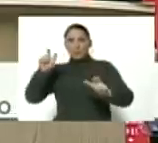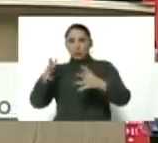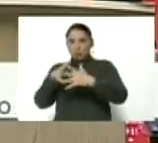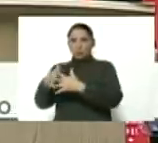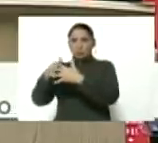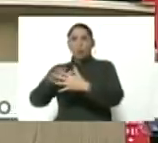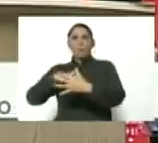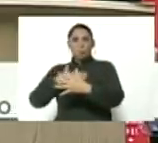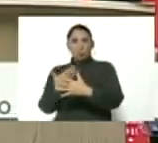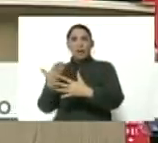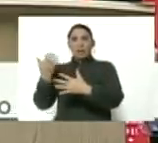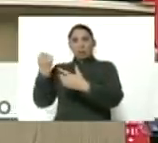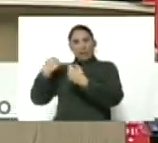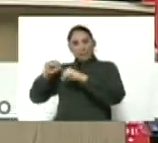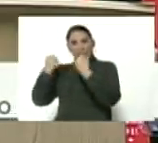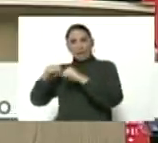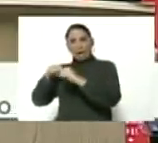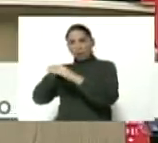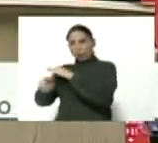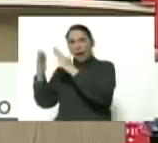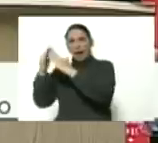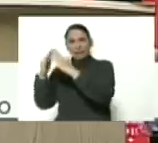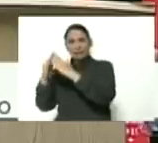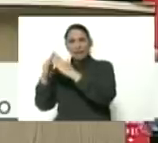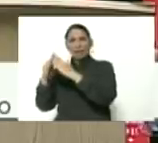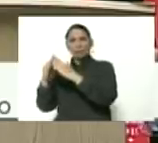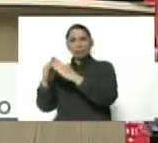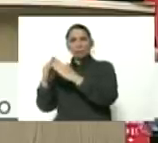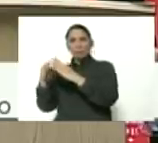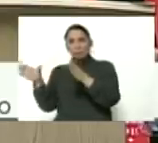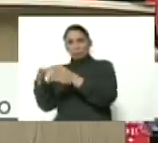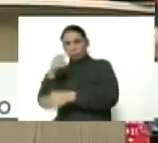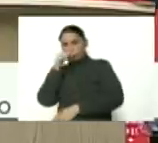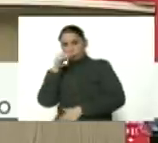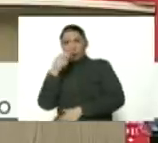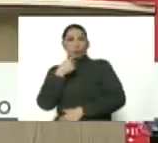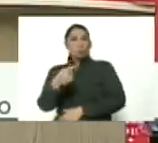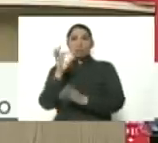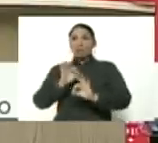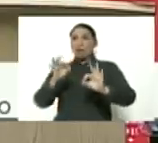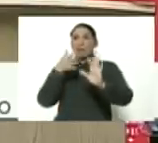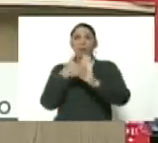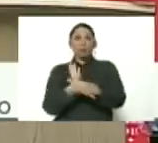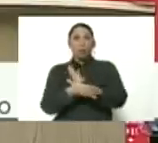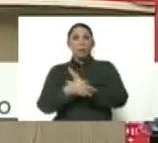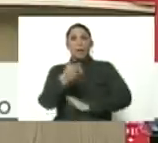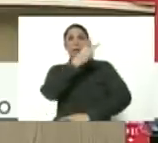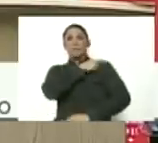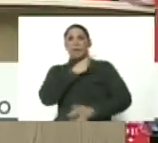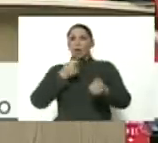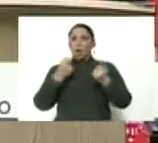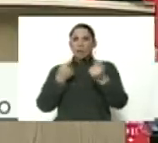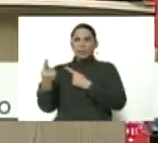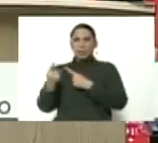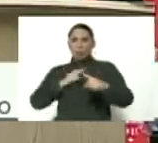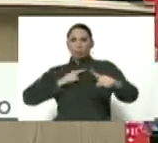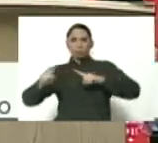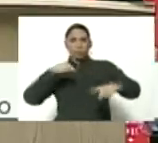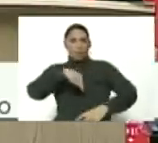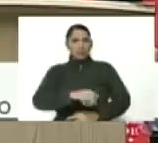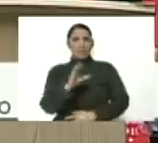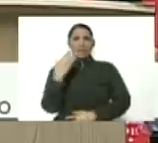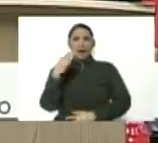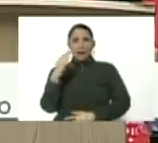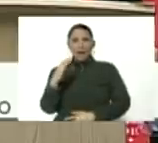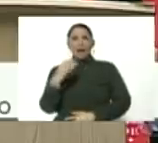estuvieran entrenando en la finca de un narcotraficante. No dice absolutamente nada de que el jefe logístico de la acción aquí en Caracas